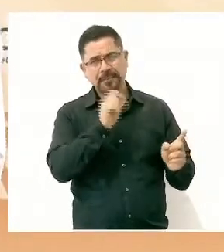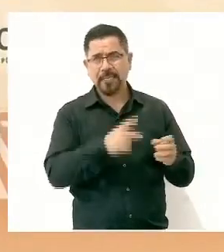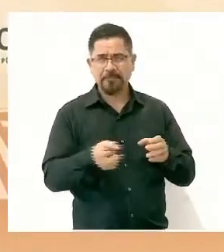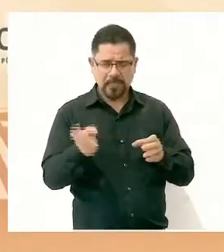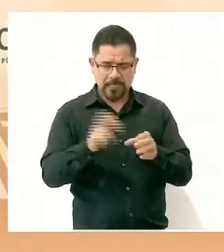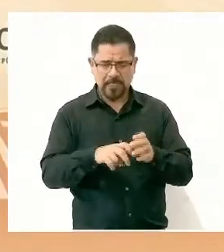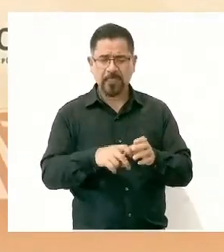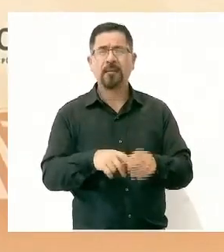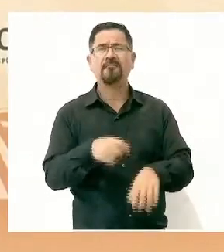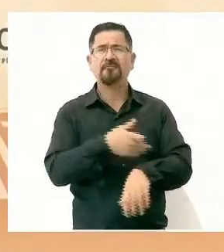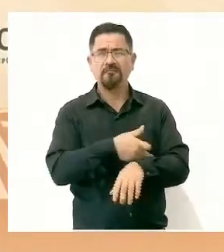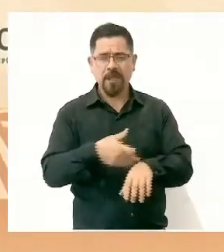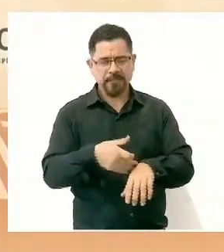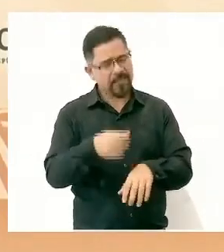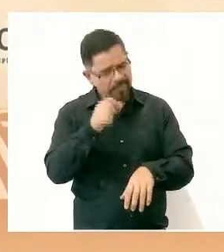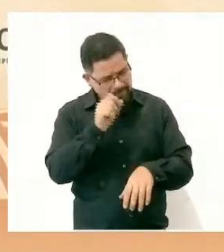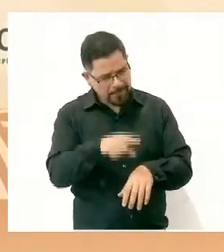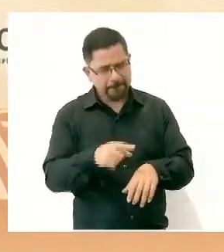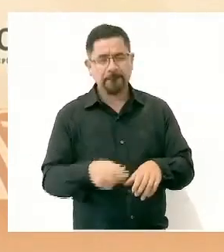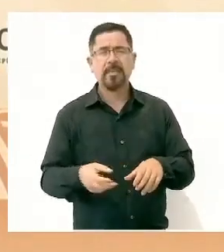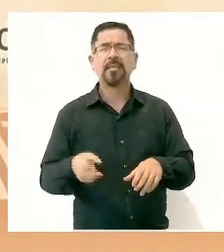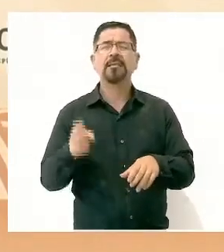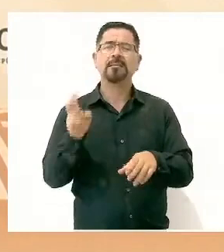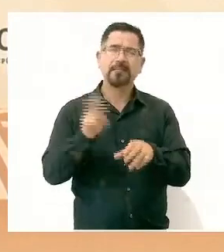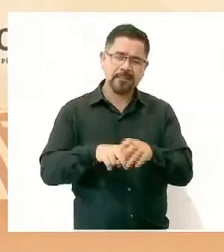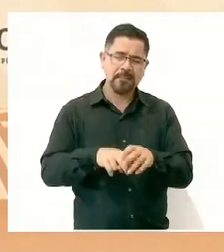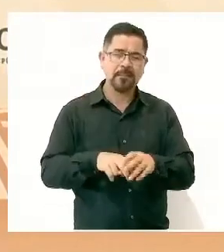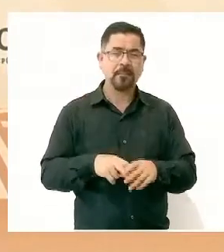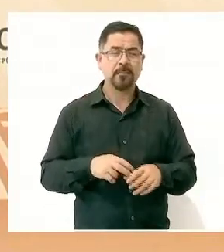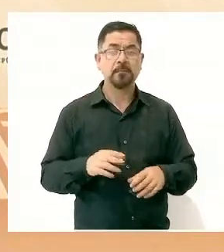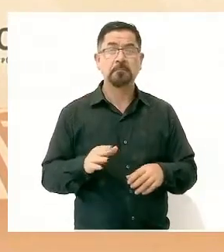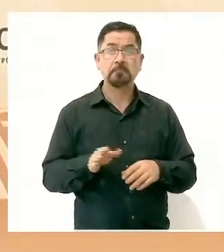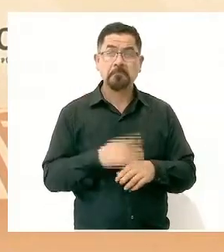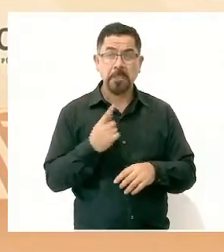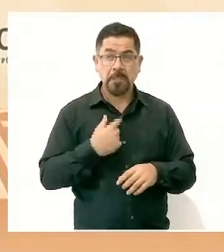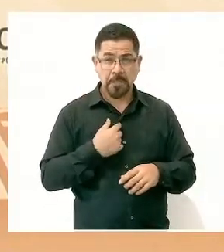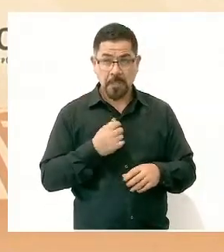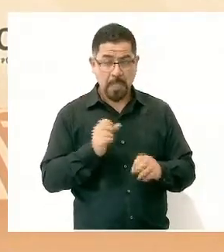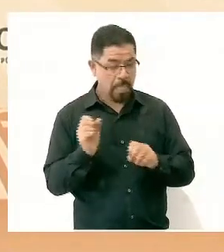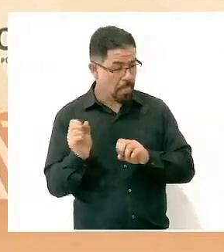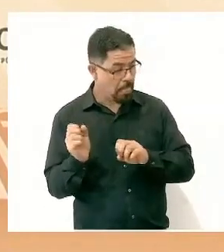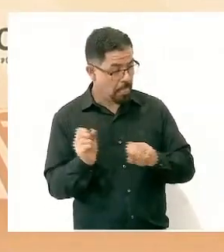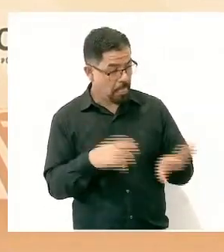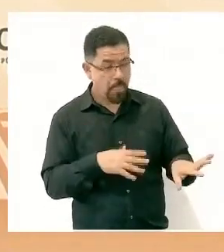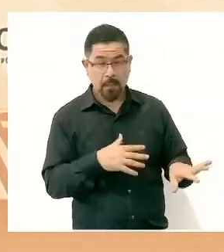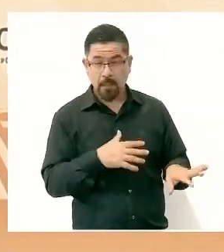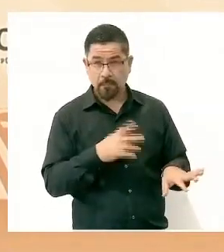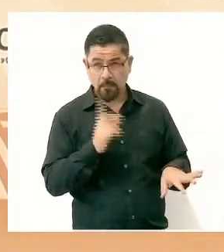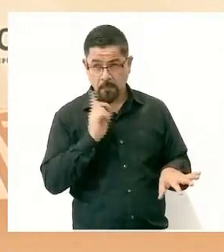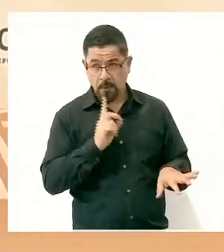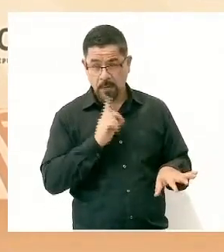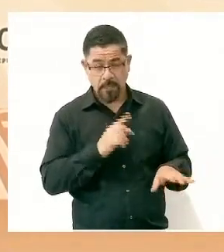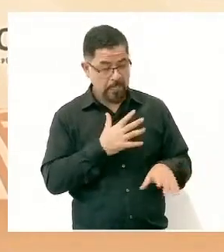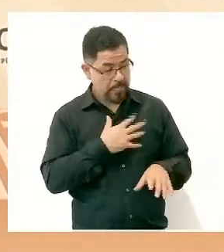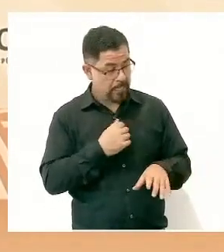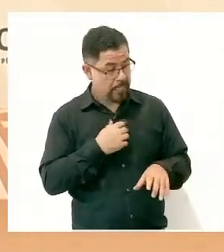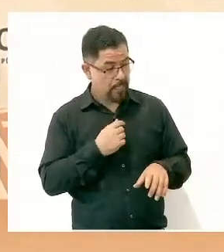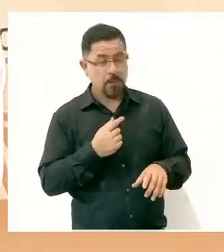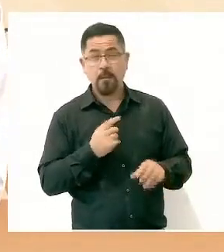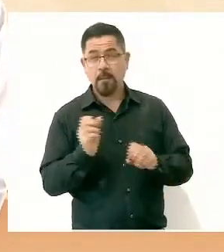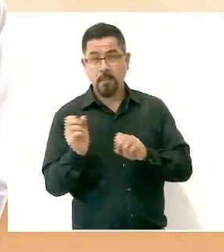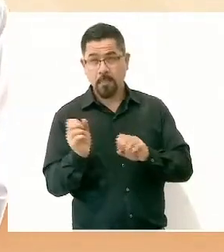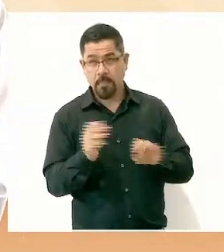familias acompañarlos, porque si se las abandonaba en la finca, serían